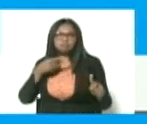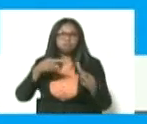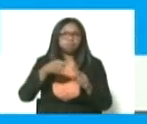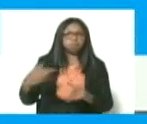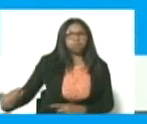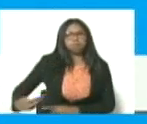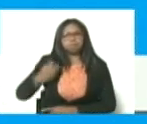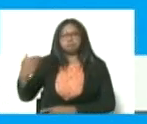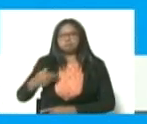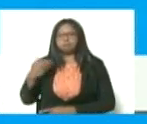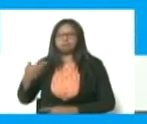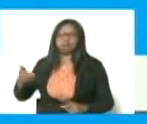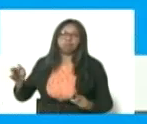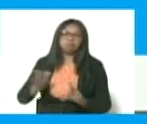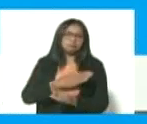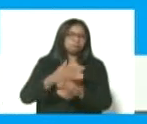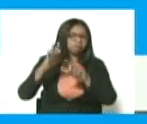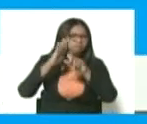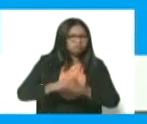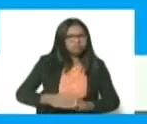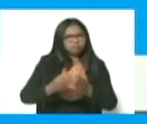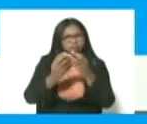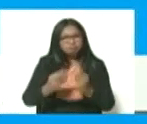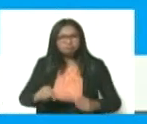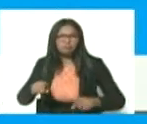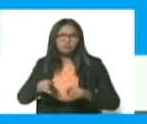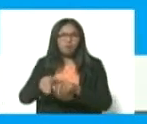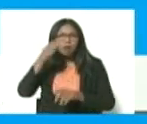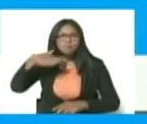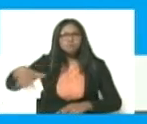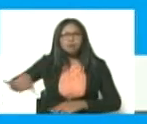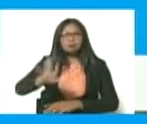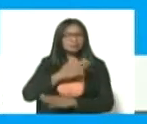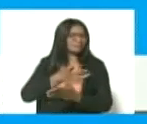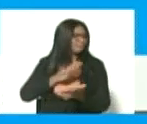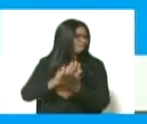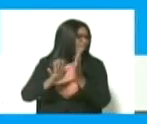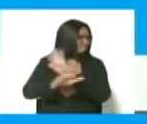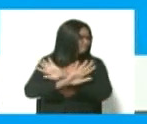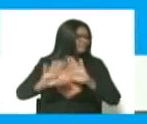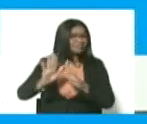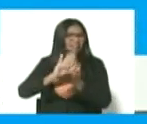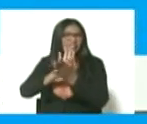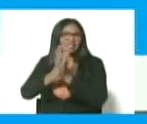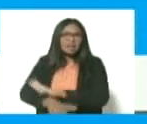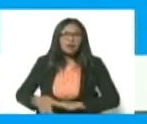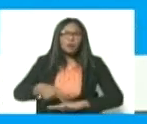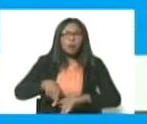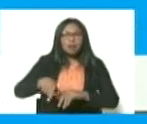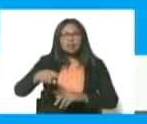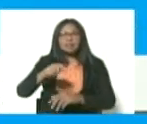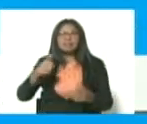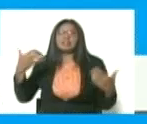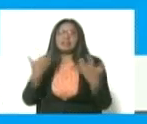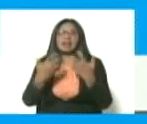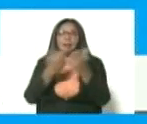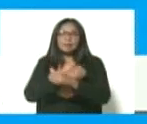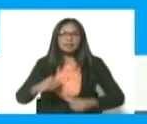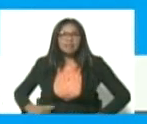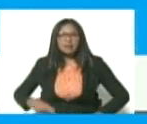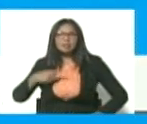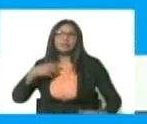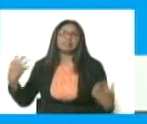tortura, que desaparece pueblos, ya basta de guerras militares, pero ya basta de guerras económicas